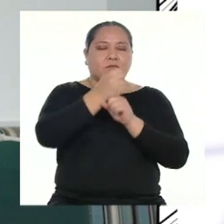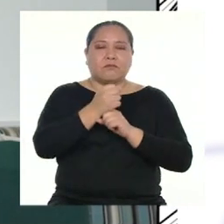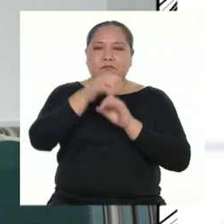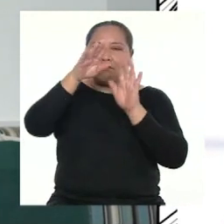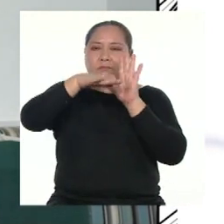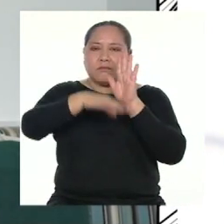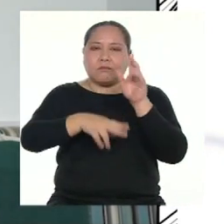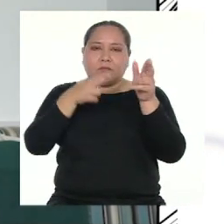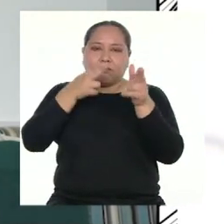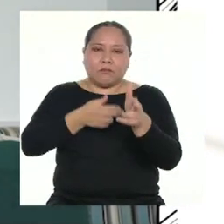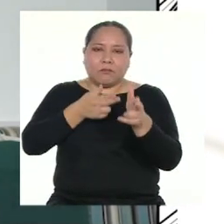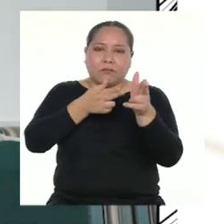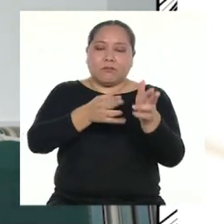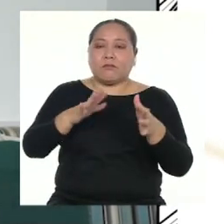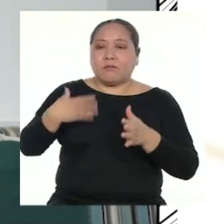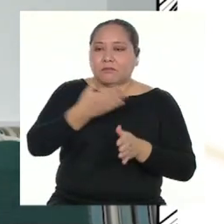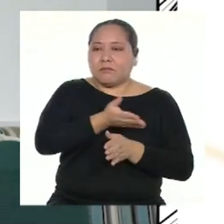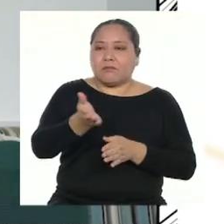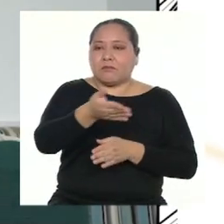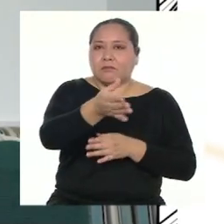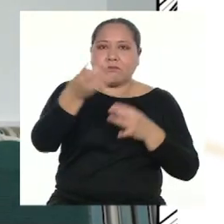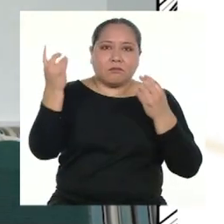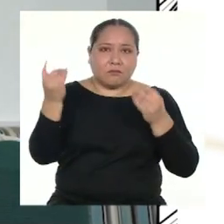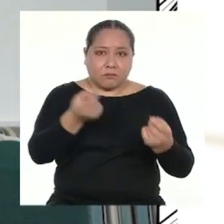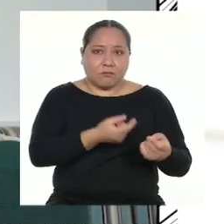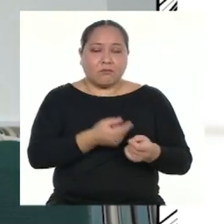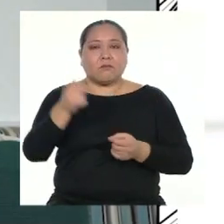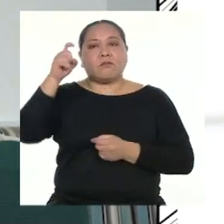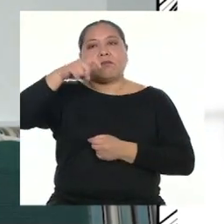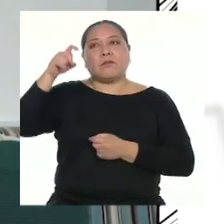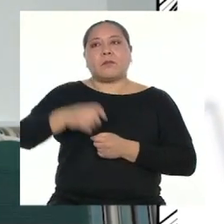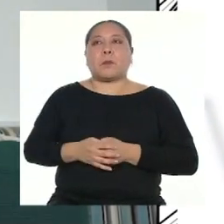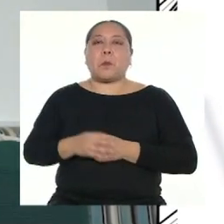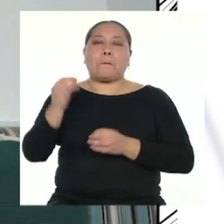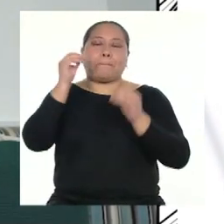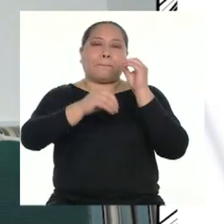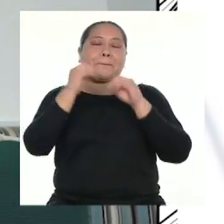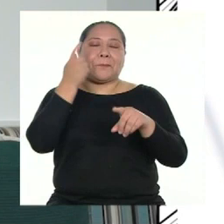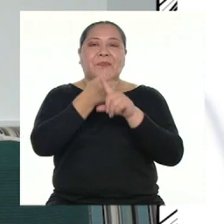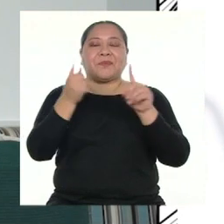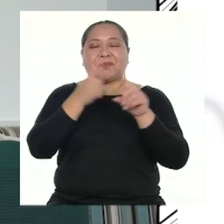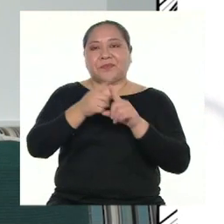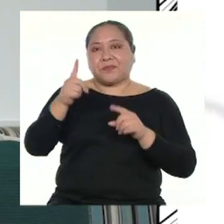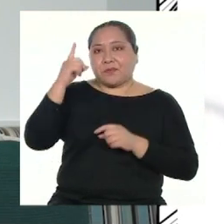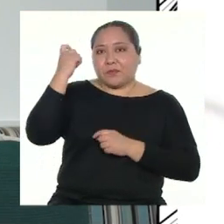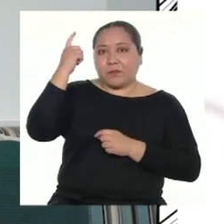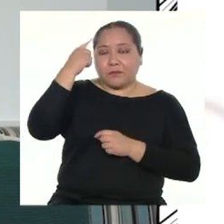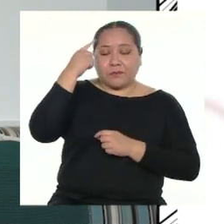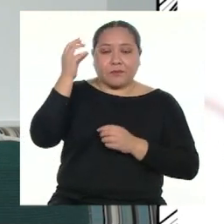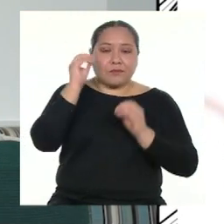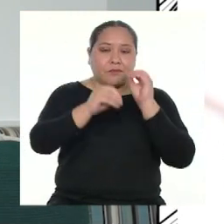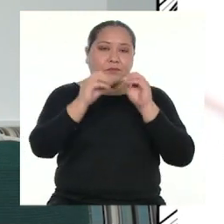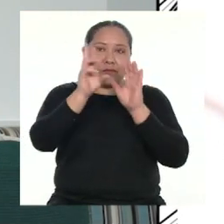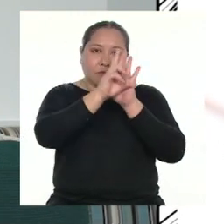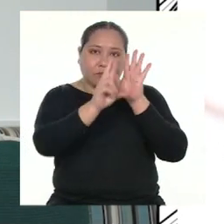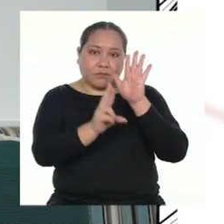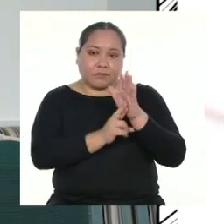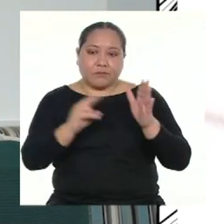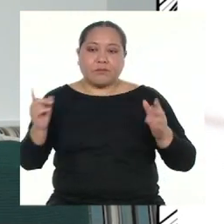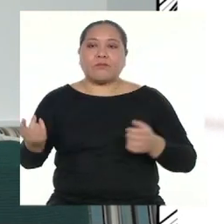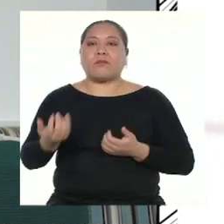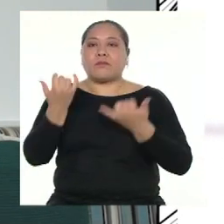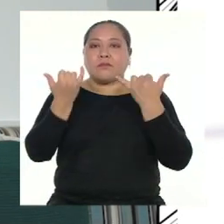congestión vehicular y que podamos movernos con más facilidad, tenemos que implementar una serie de medidas que el Estado peruano ha empezado a